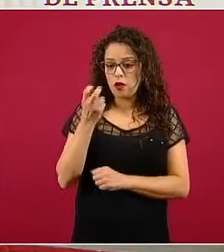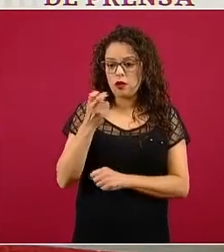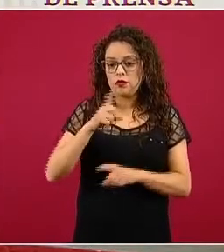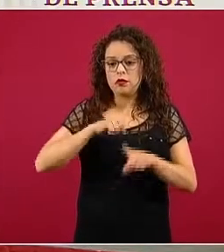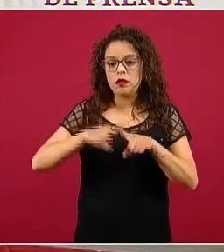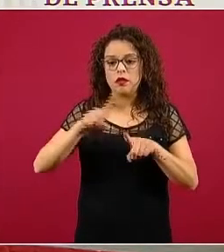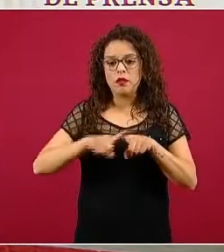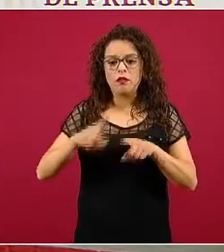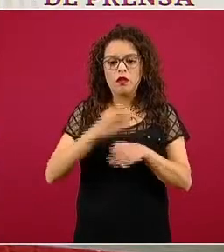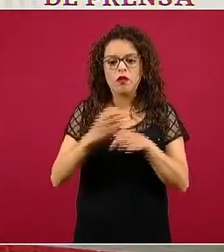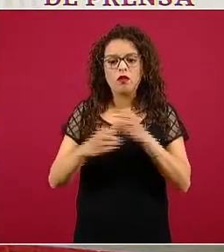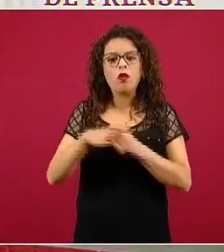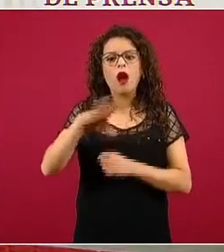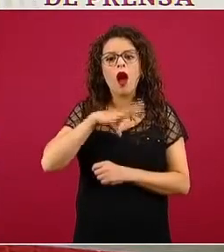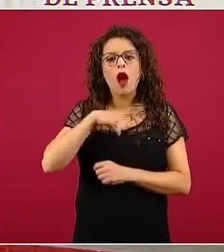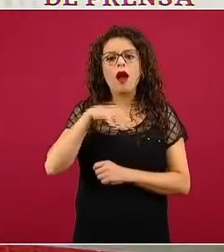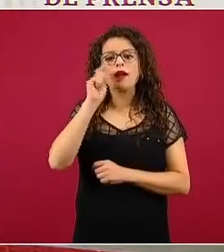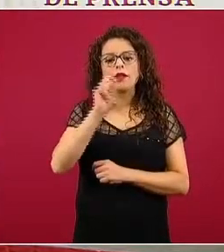la página de